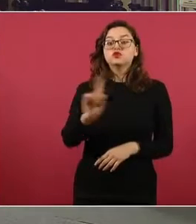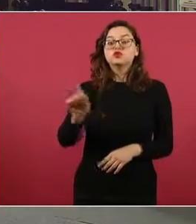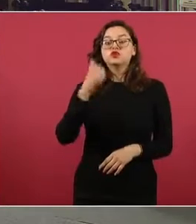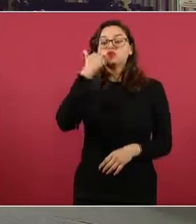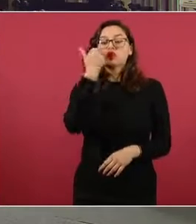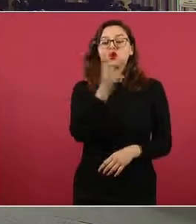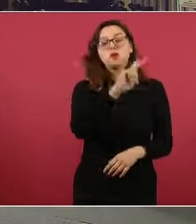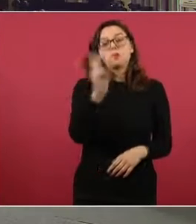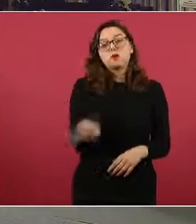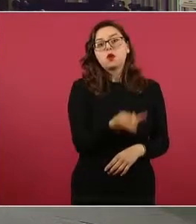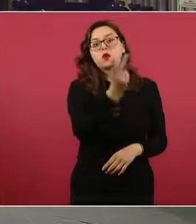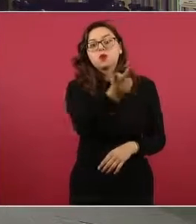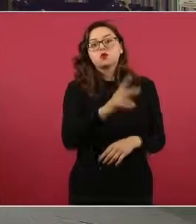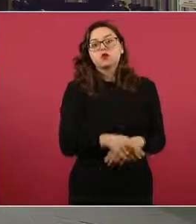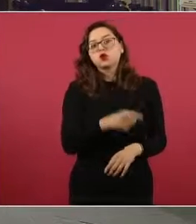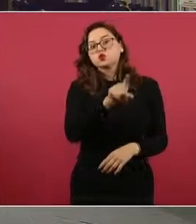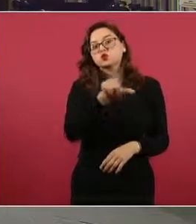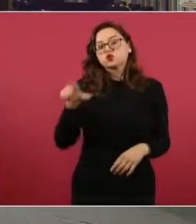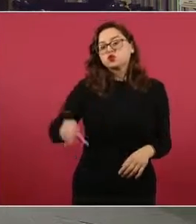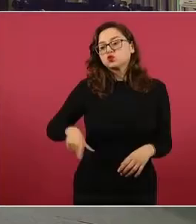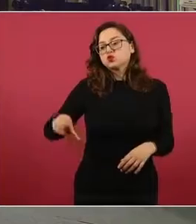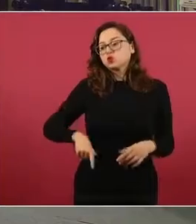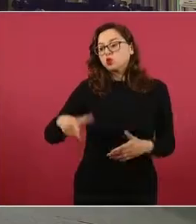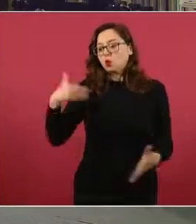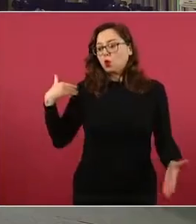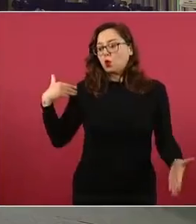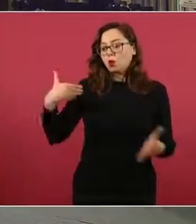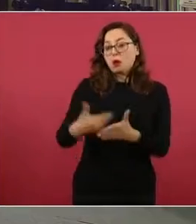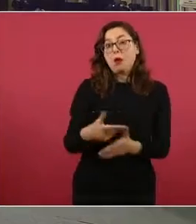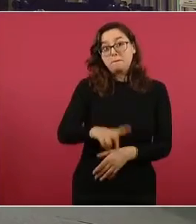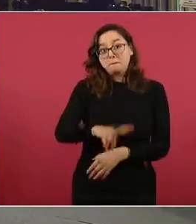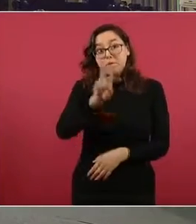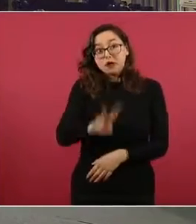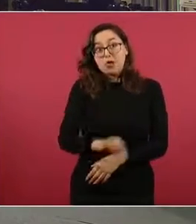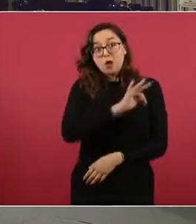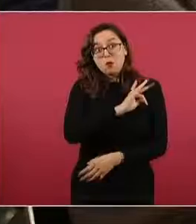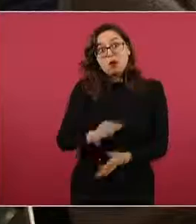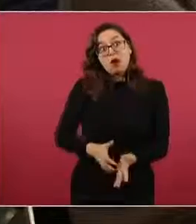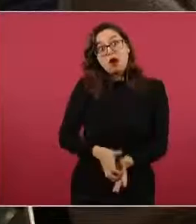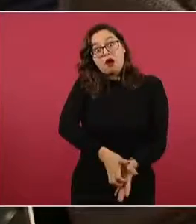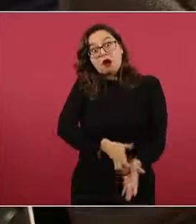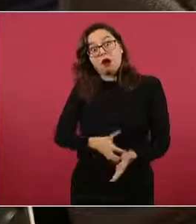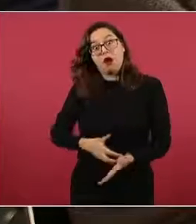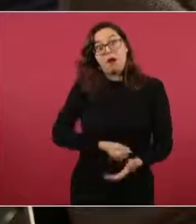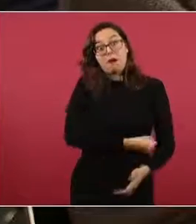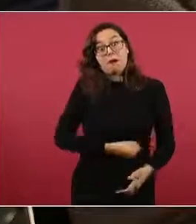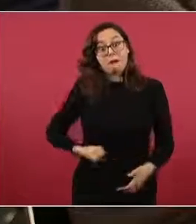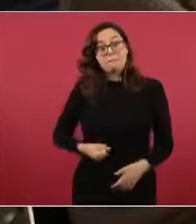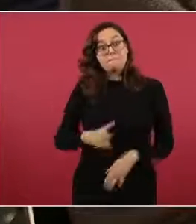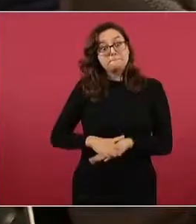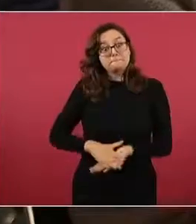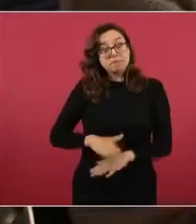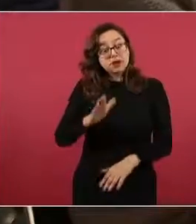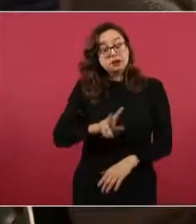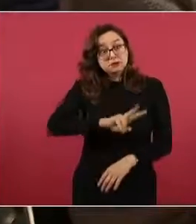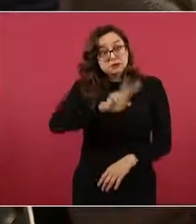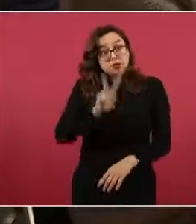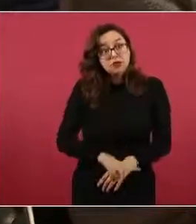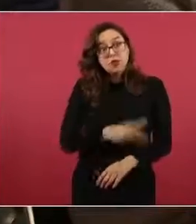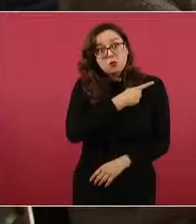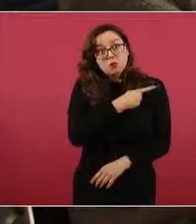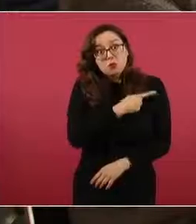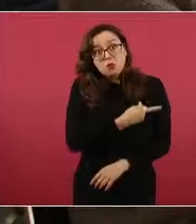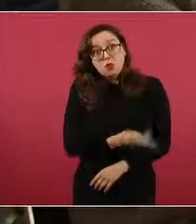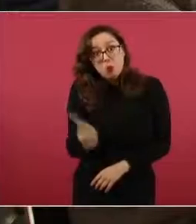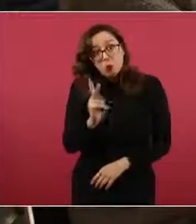maniobra con todo lo que ha hecho su gobierno para recortar presupuestos, si se puede recortar más para pasar a la pobreza franciscana y si